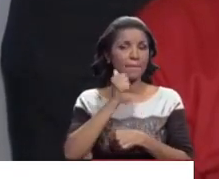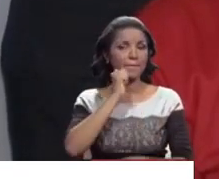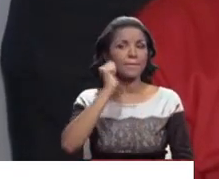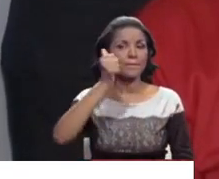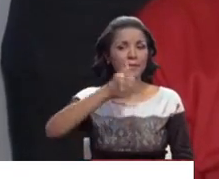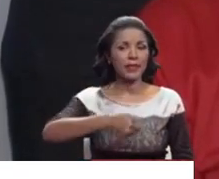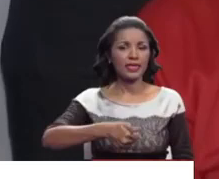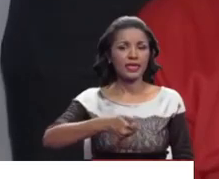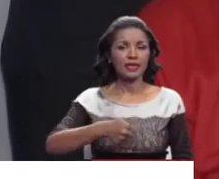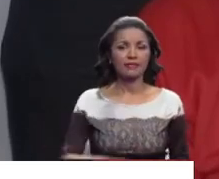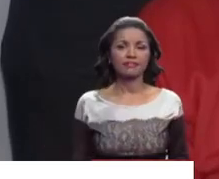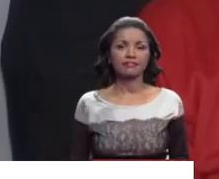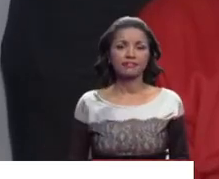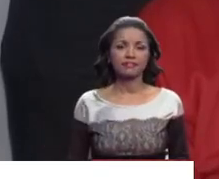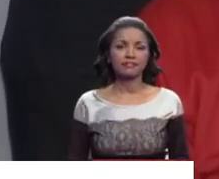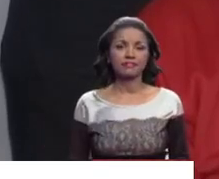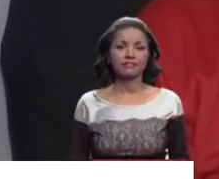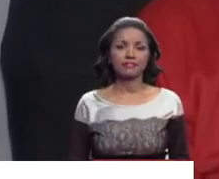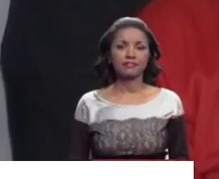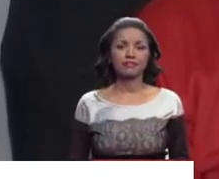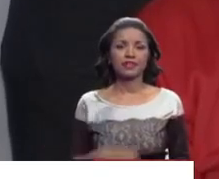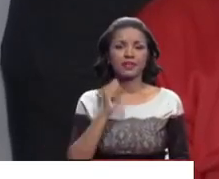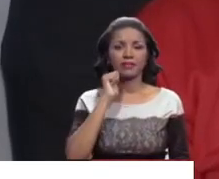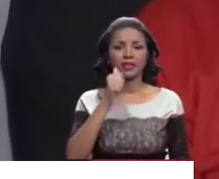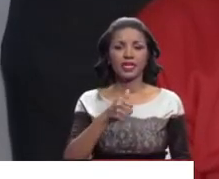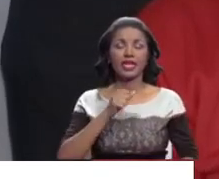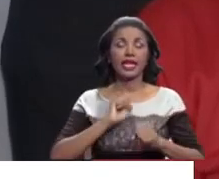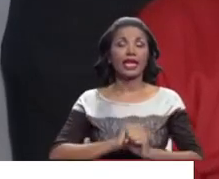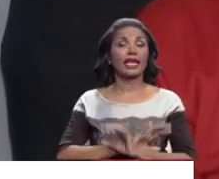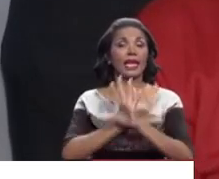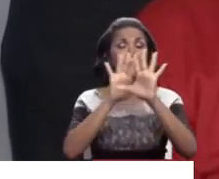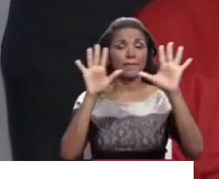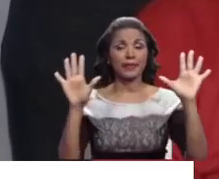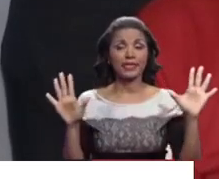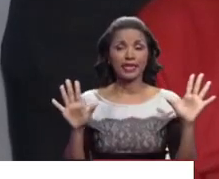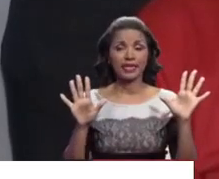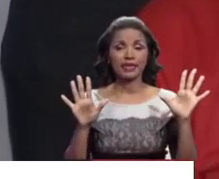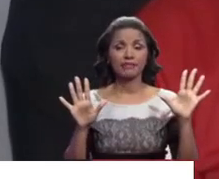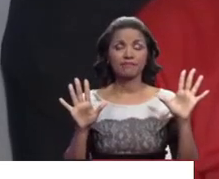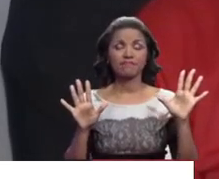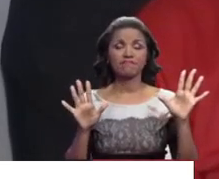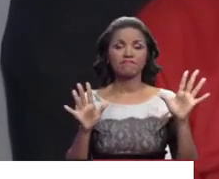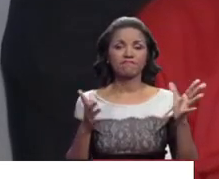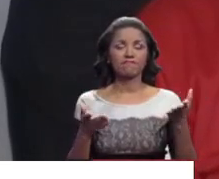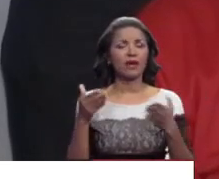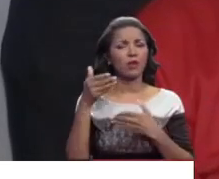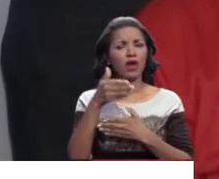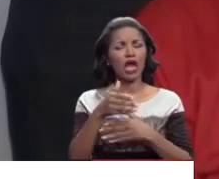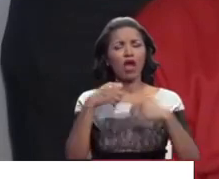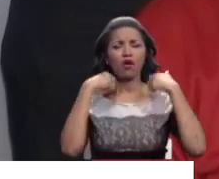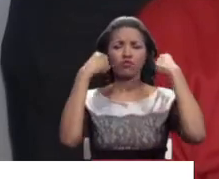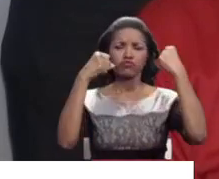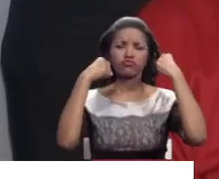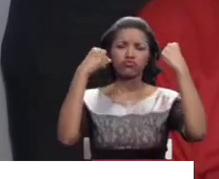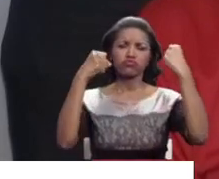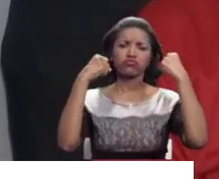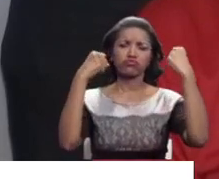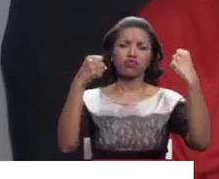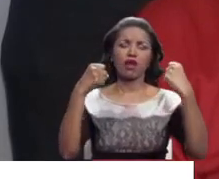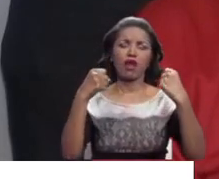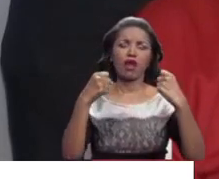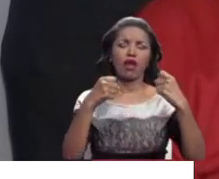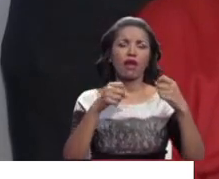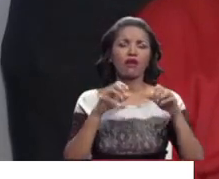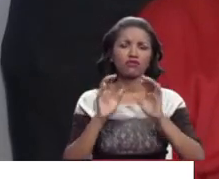mañana, en horas tempranas, vamos a estar realizando una serie de piqueteos y